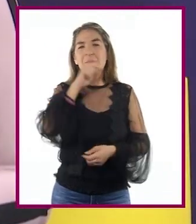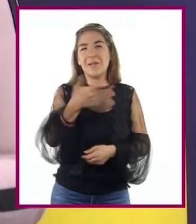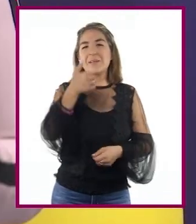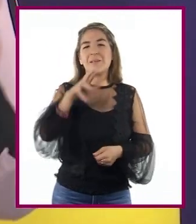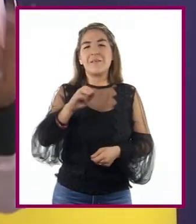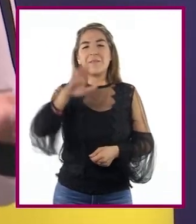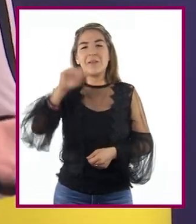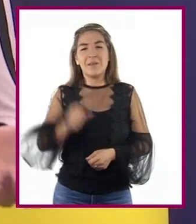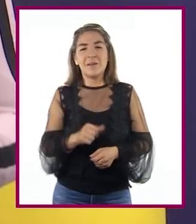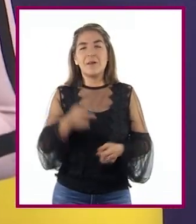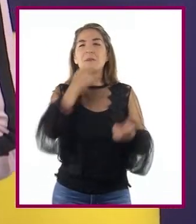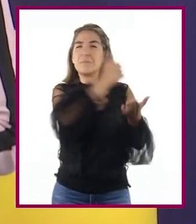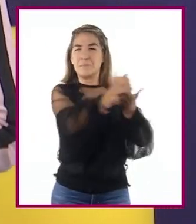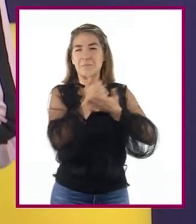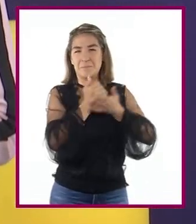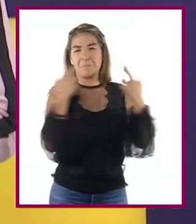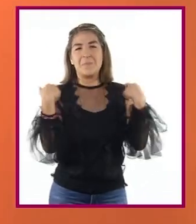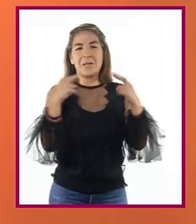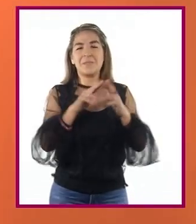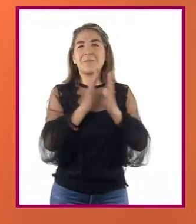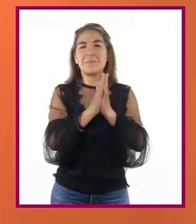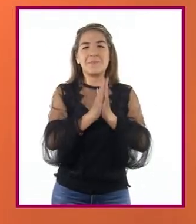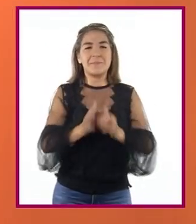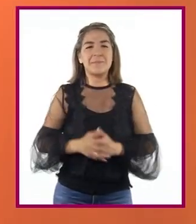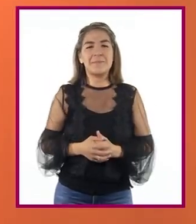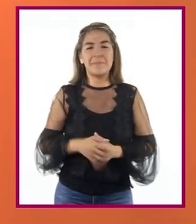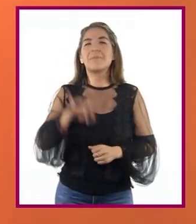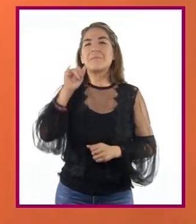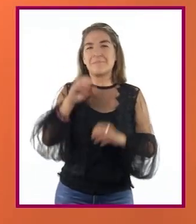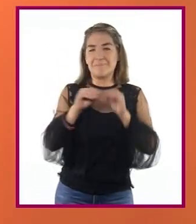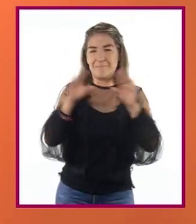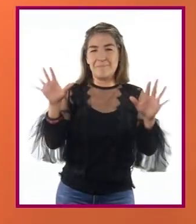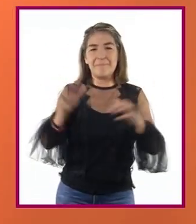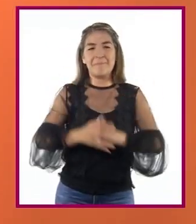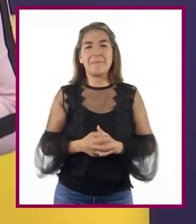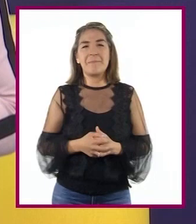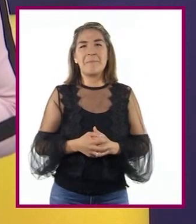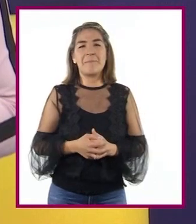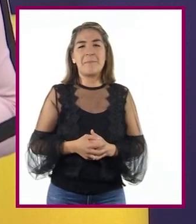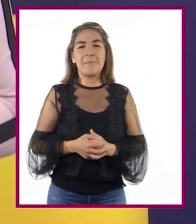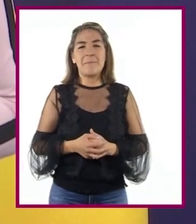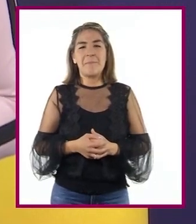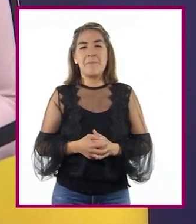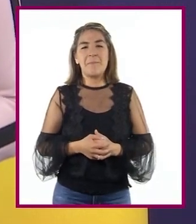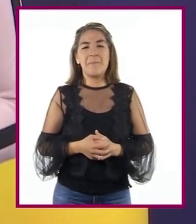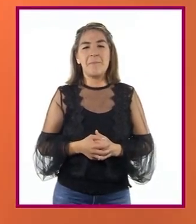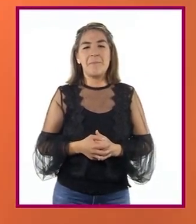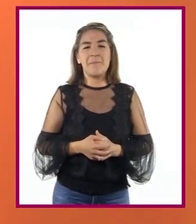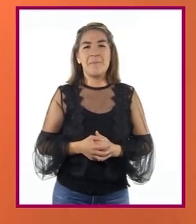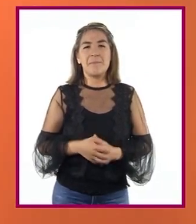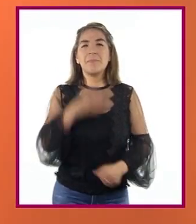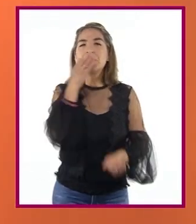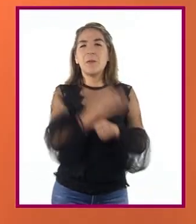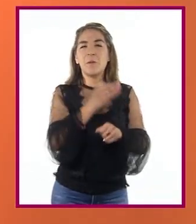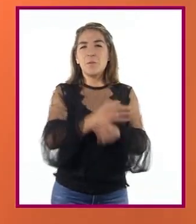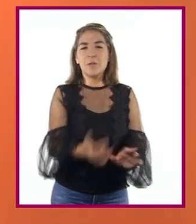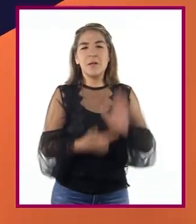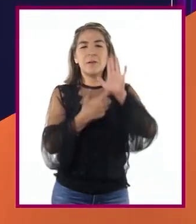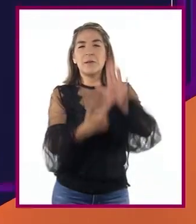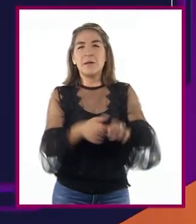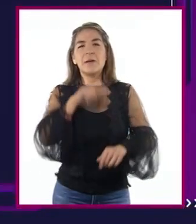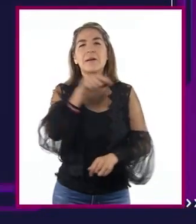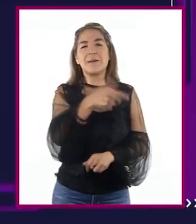líneas. ¿Nos ayuda, maestro Mario? Por supuesto, maestra Jessica. Aquí se muestra